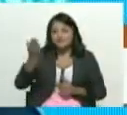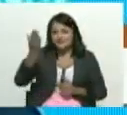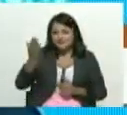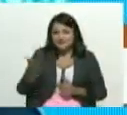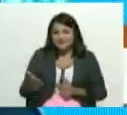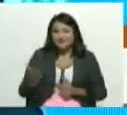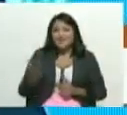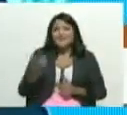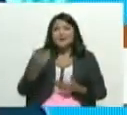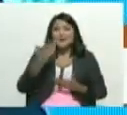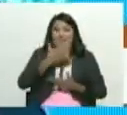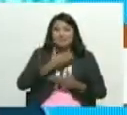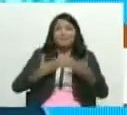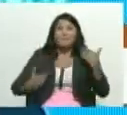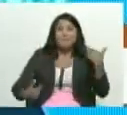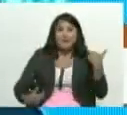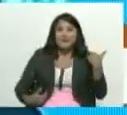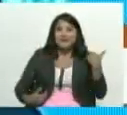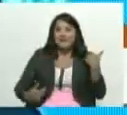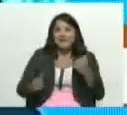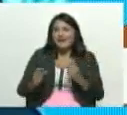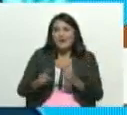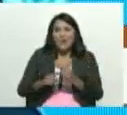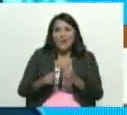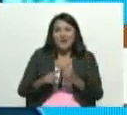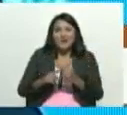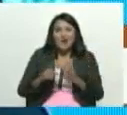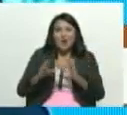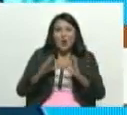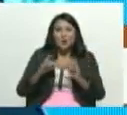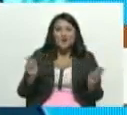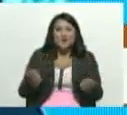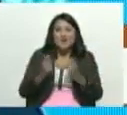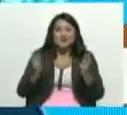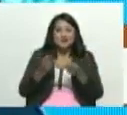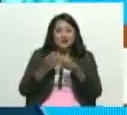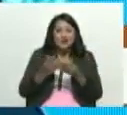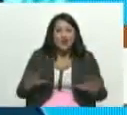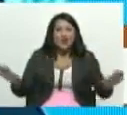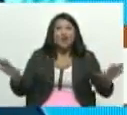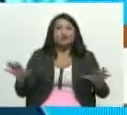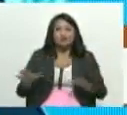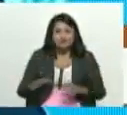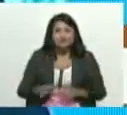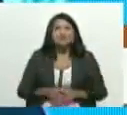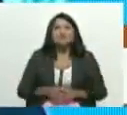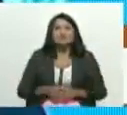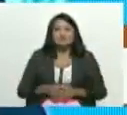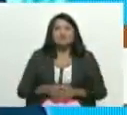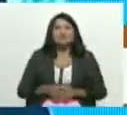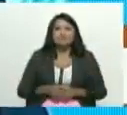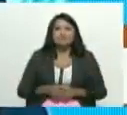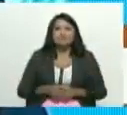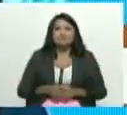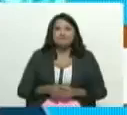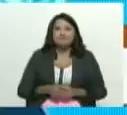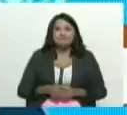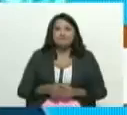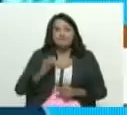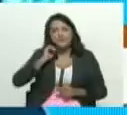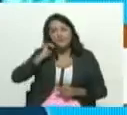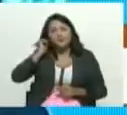que se convirtió en el gran comunicador desde la perspectiva sobre todo de la epopeya de la épica